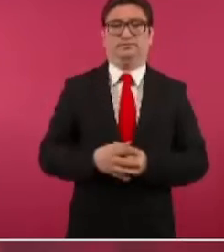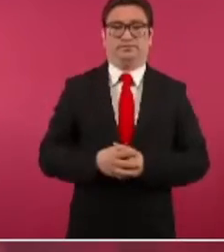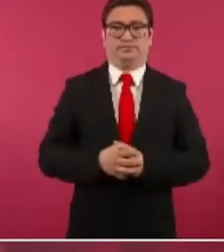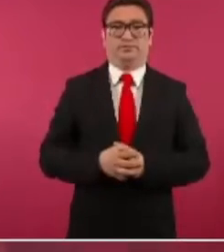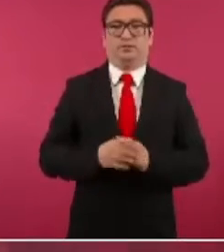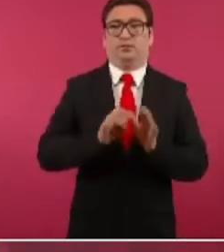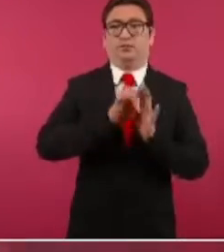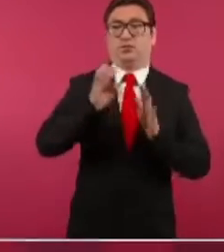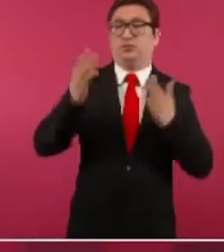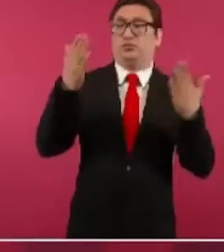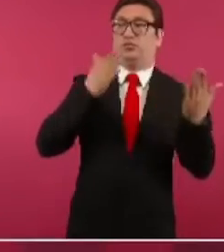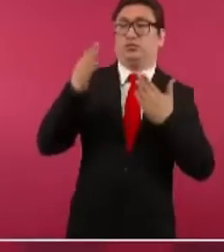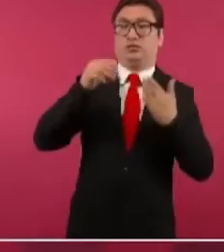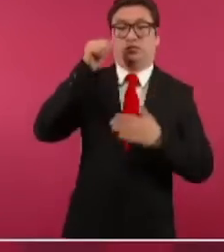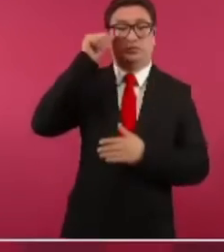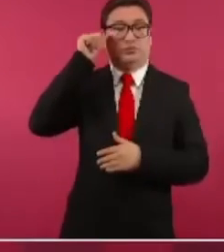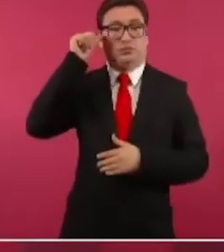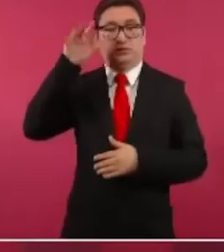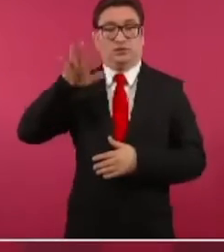de Asia,